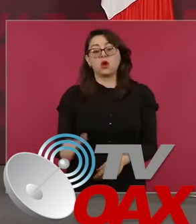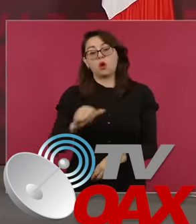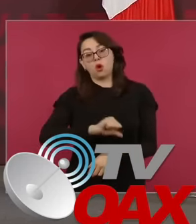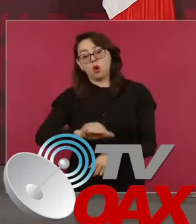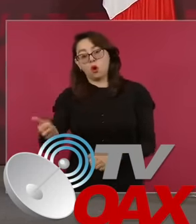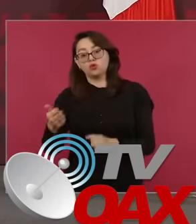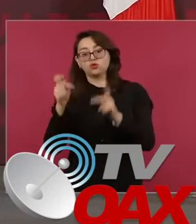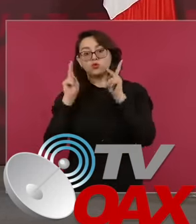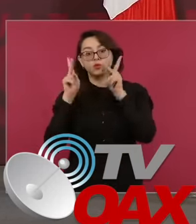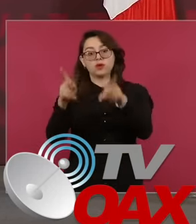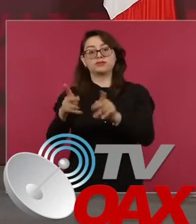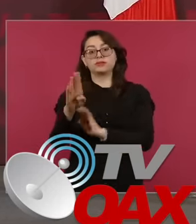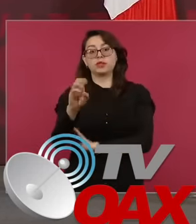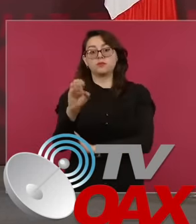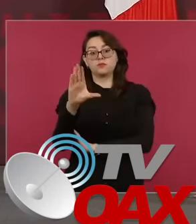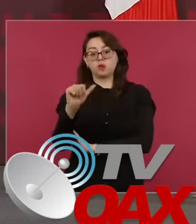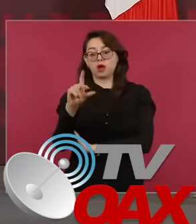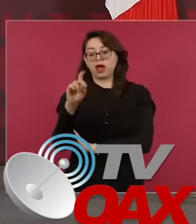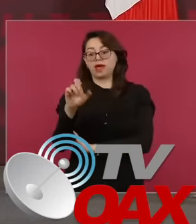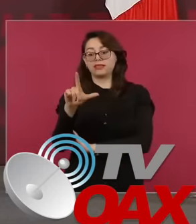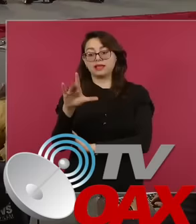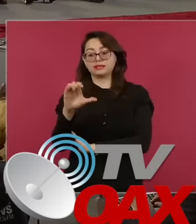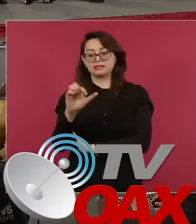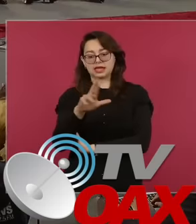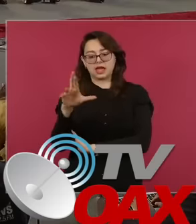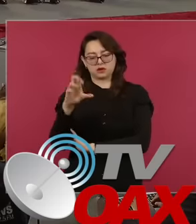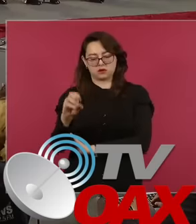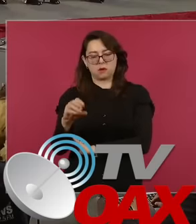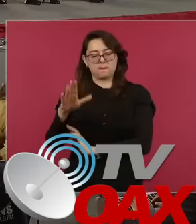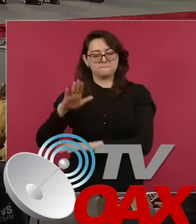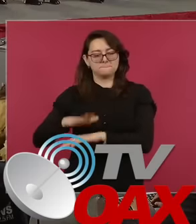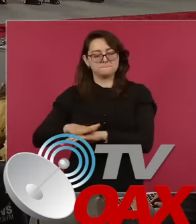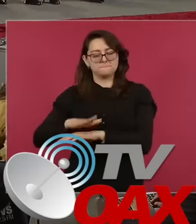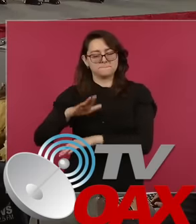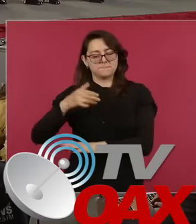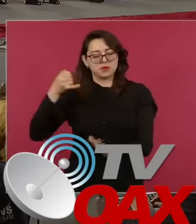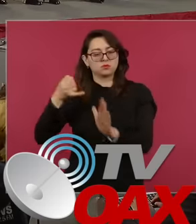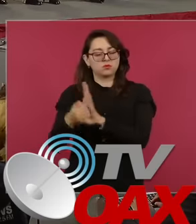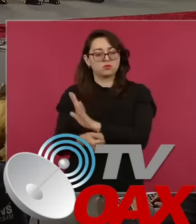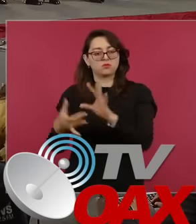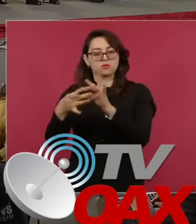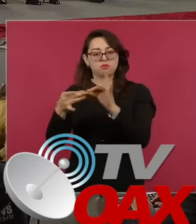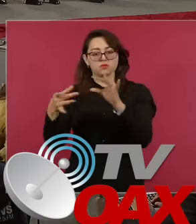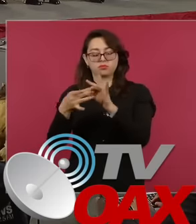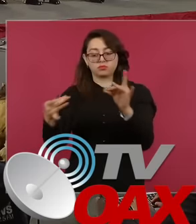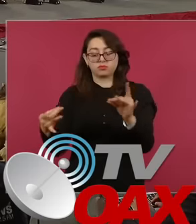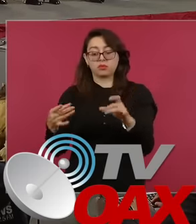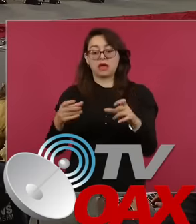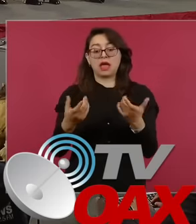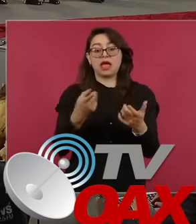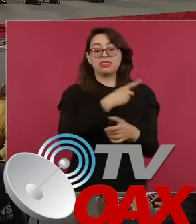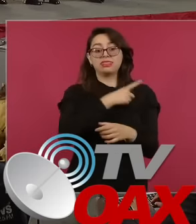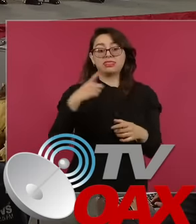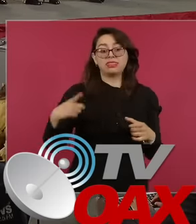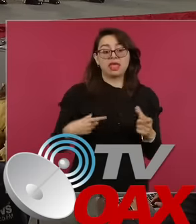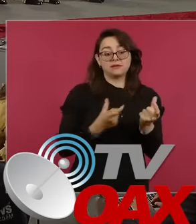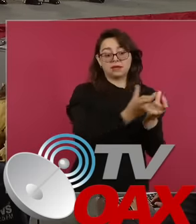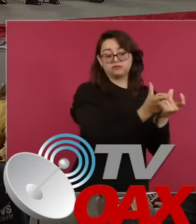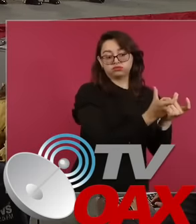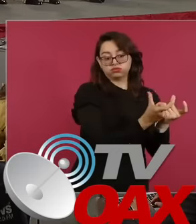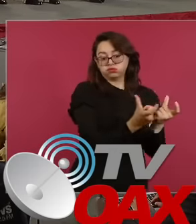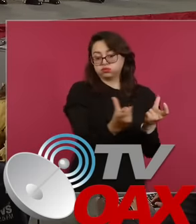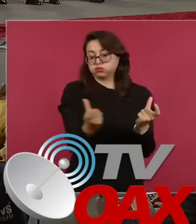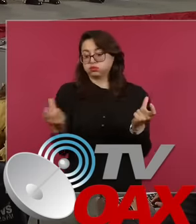con mayor detalle Joao Parreira, lleva un avance importante, ya 9 dovelas de 21 que tienen que